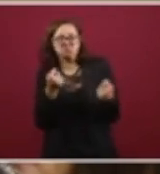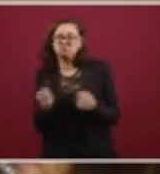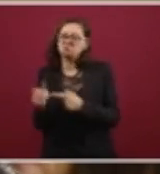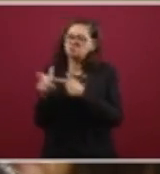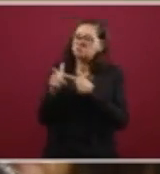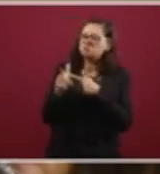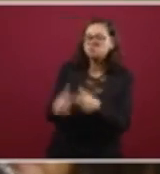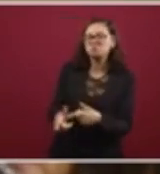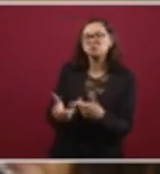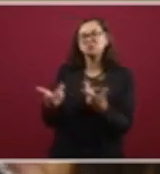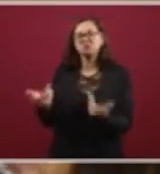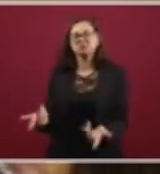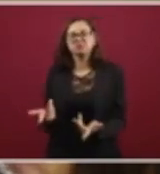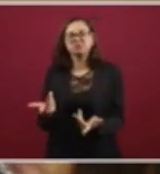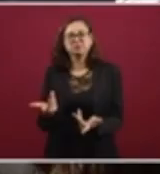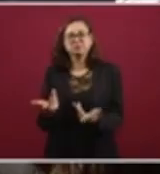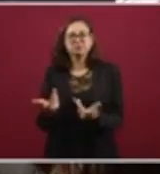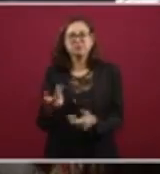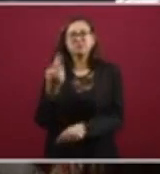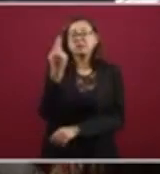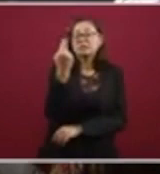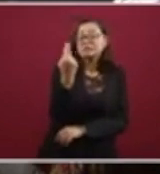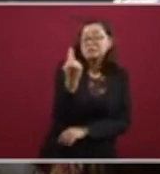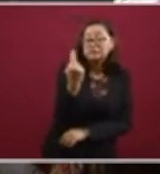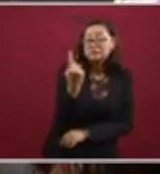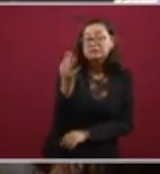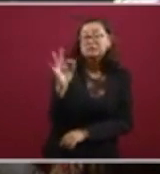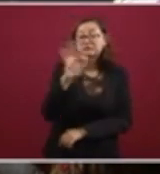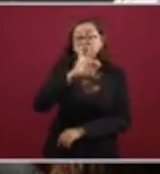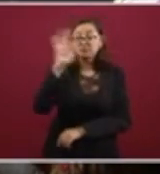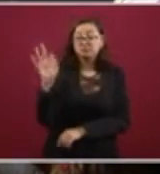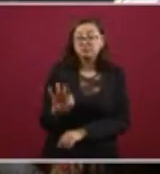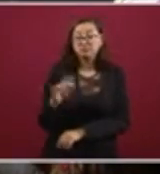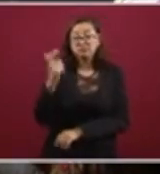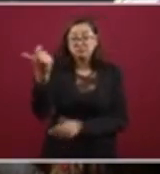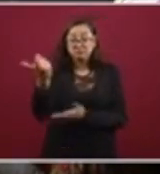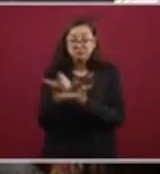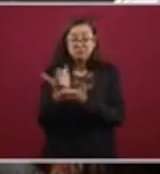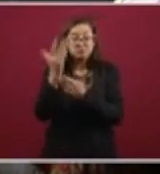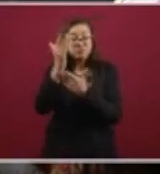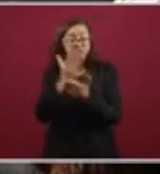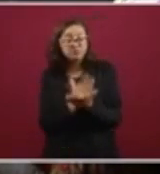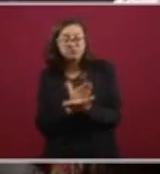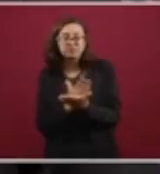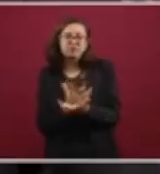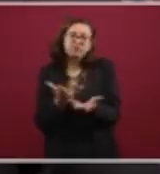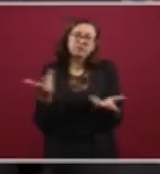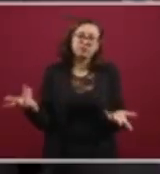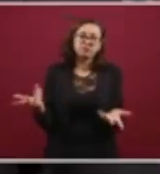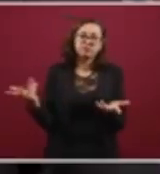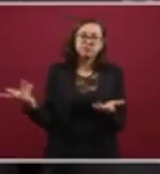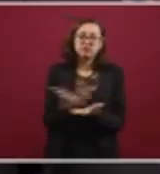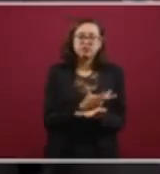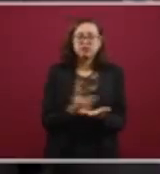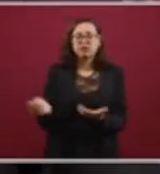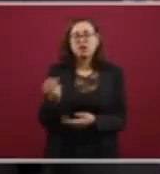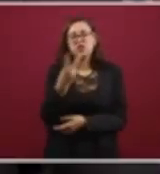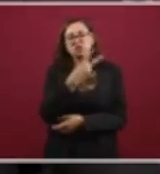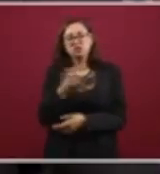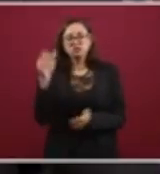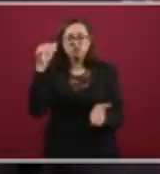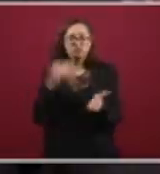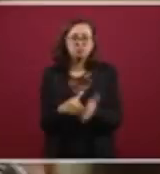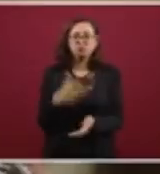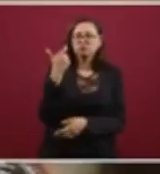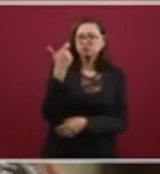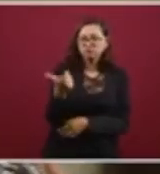se reducen el 25% de su salario, ganando así 200,000 pesos,